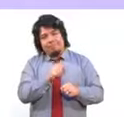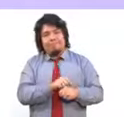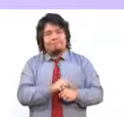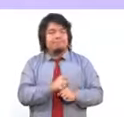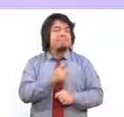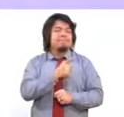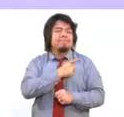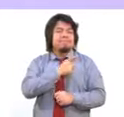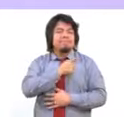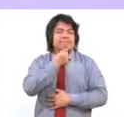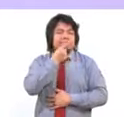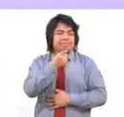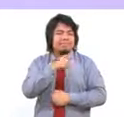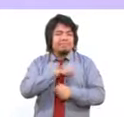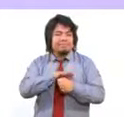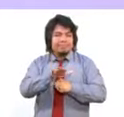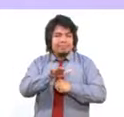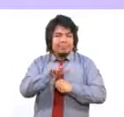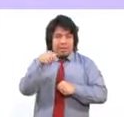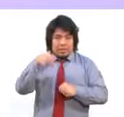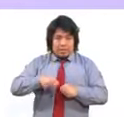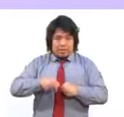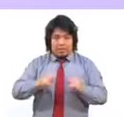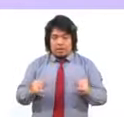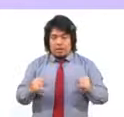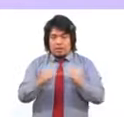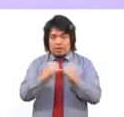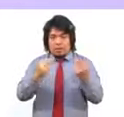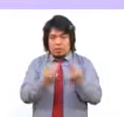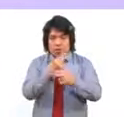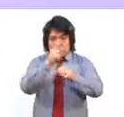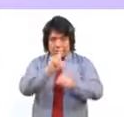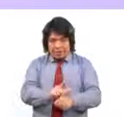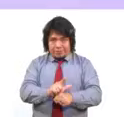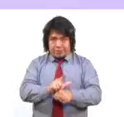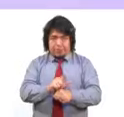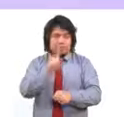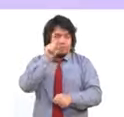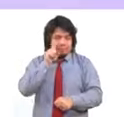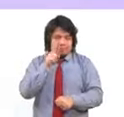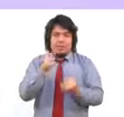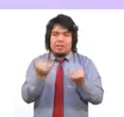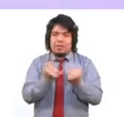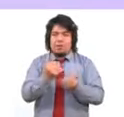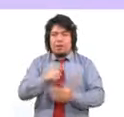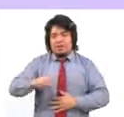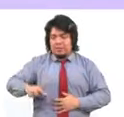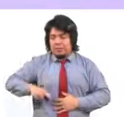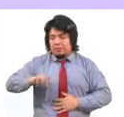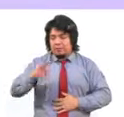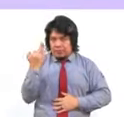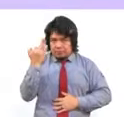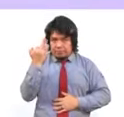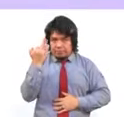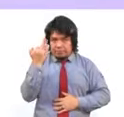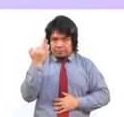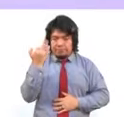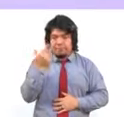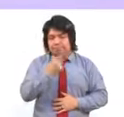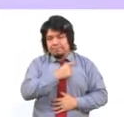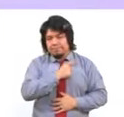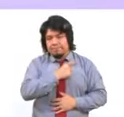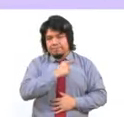Quiero decirles que para nosotras en el Instituto, en el Gobierno Federal, es parte